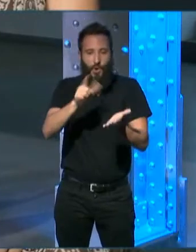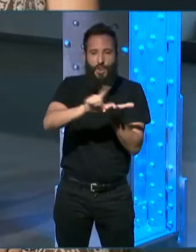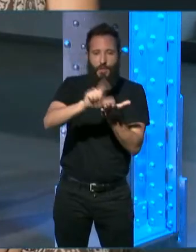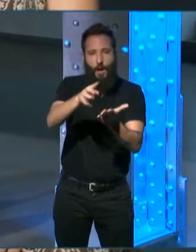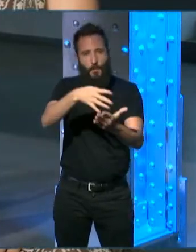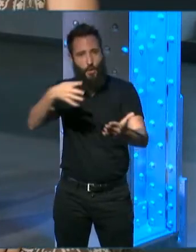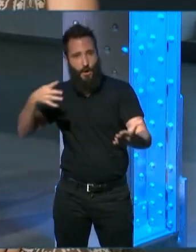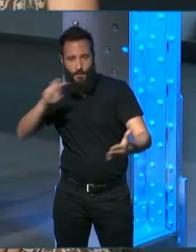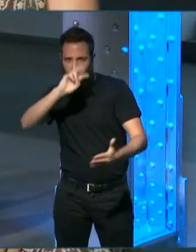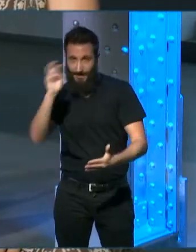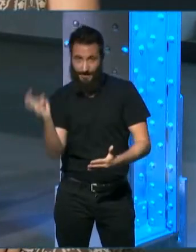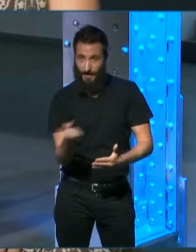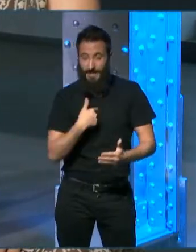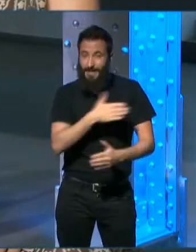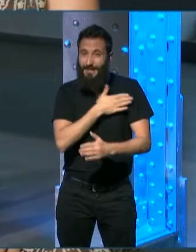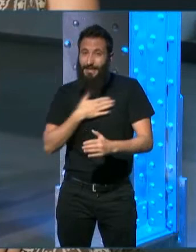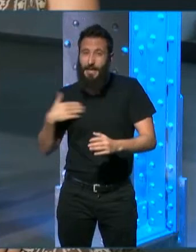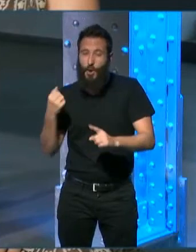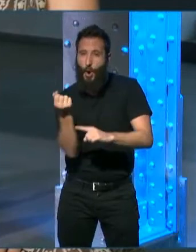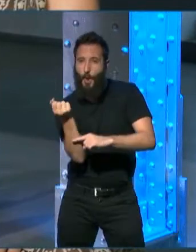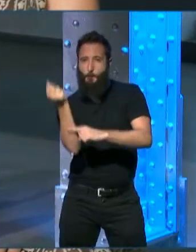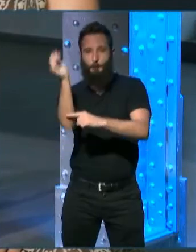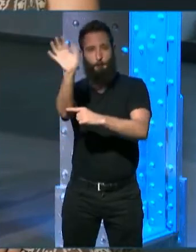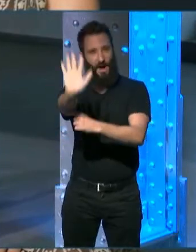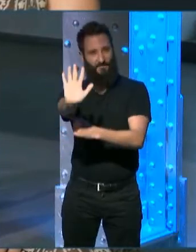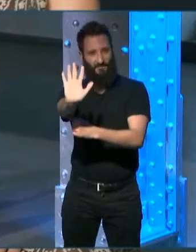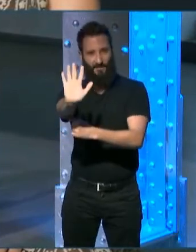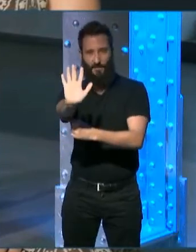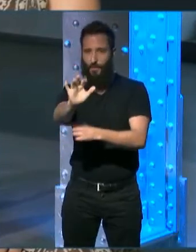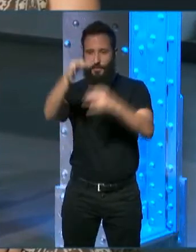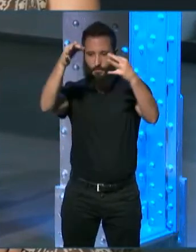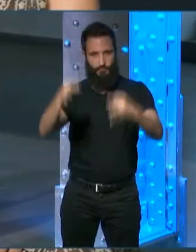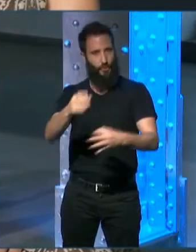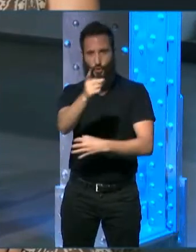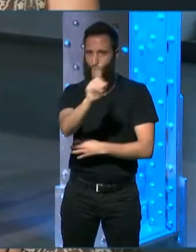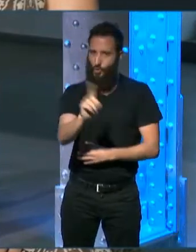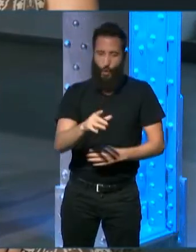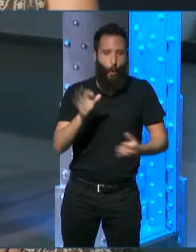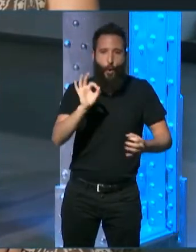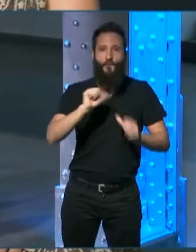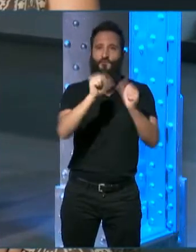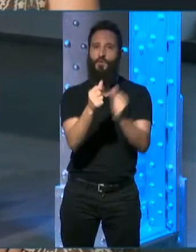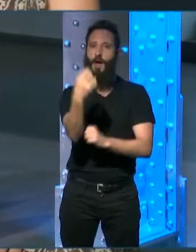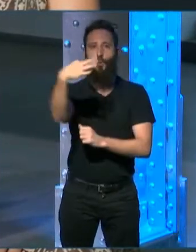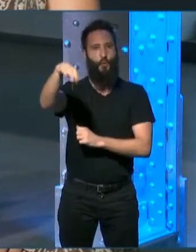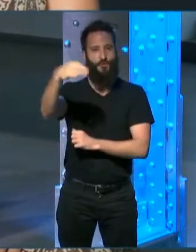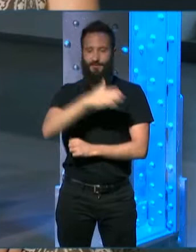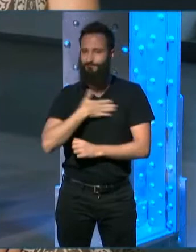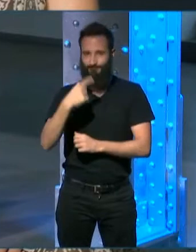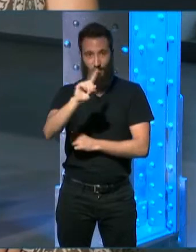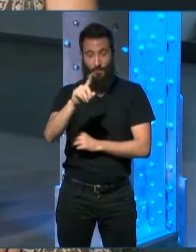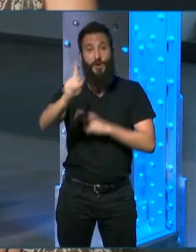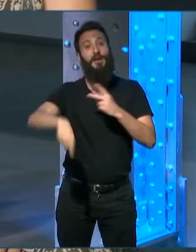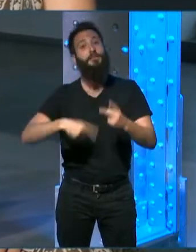era no querer dar una panorámica, pero tampoco querer hacerlo unilateral. Y luego, por supuesto, había una negociación entre Edurne y